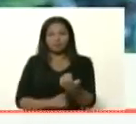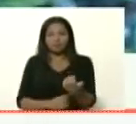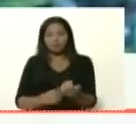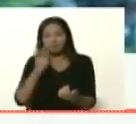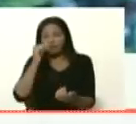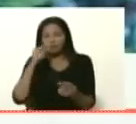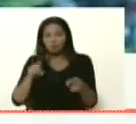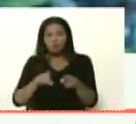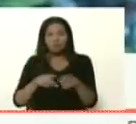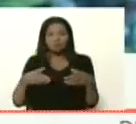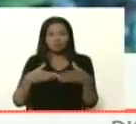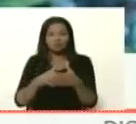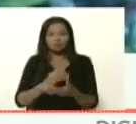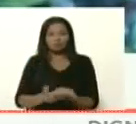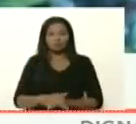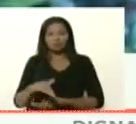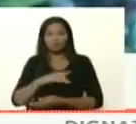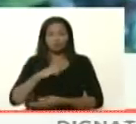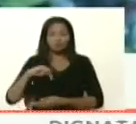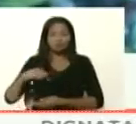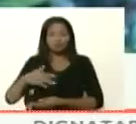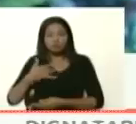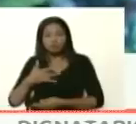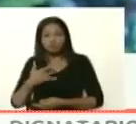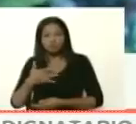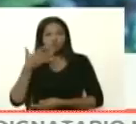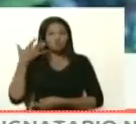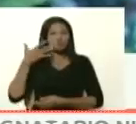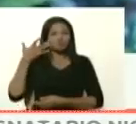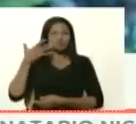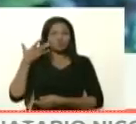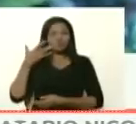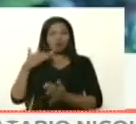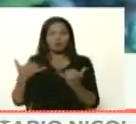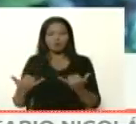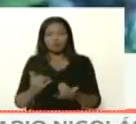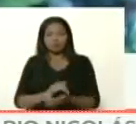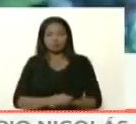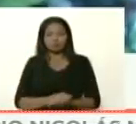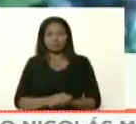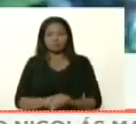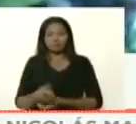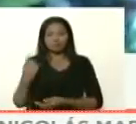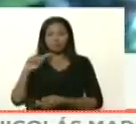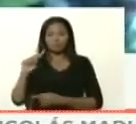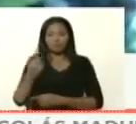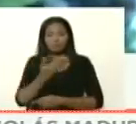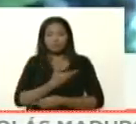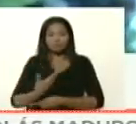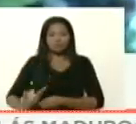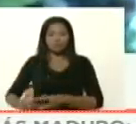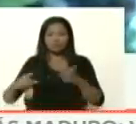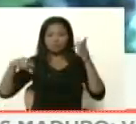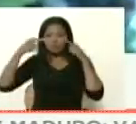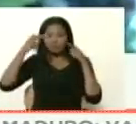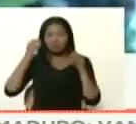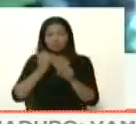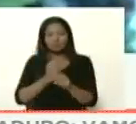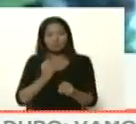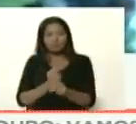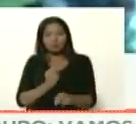clase, donde nos sentimos muy orgullosos, presidente, de tener el primer presidente chavista,